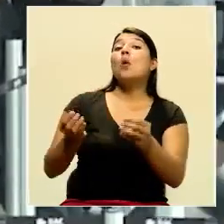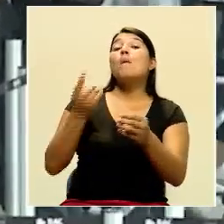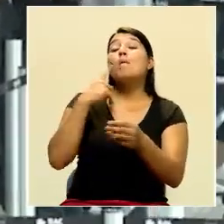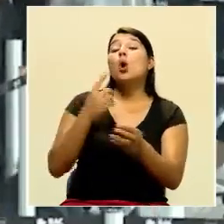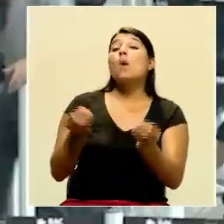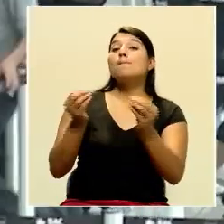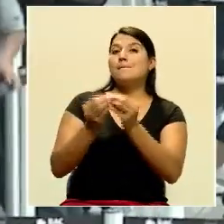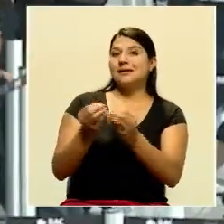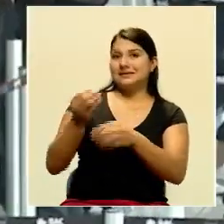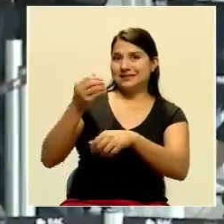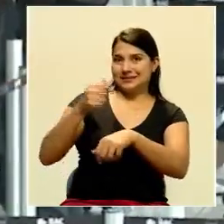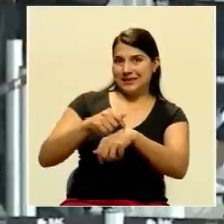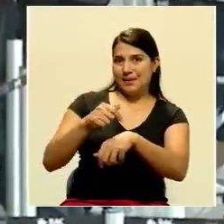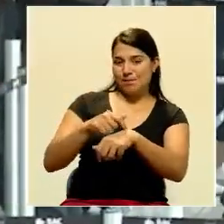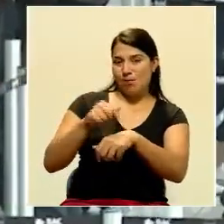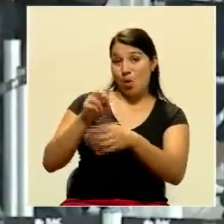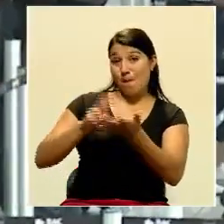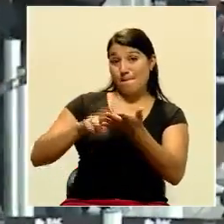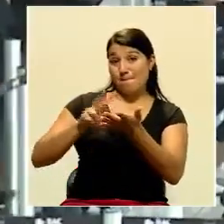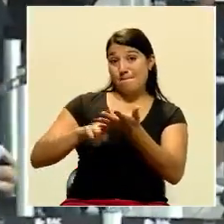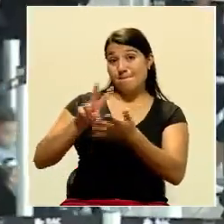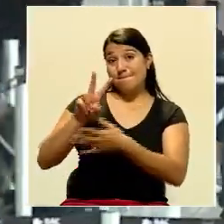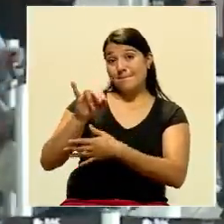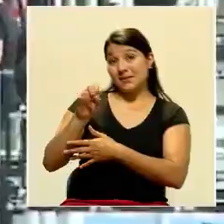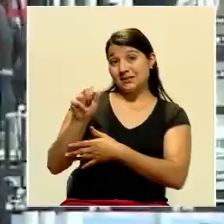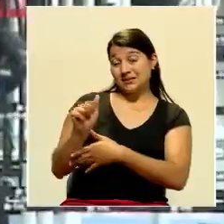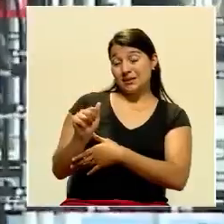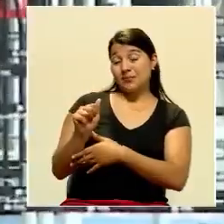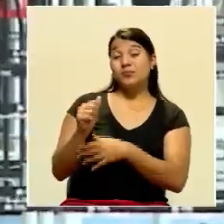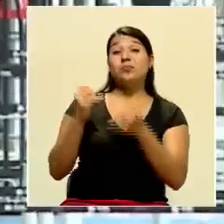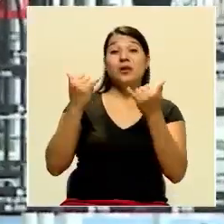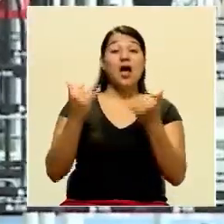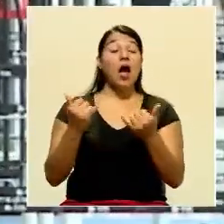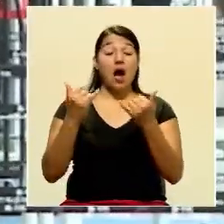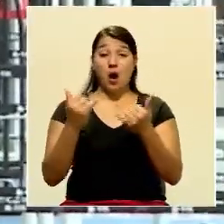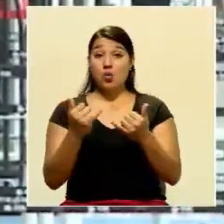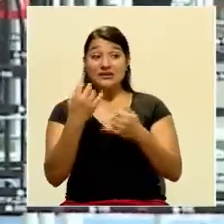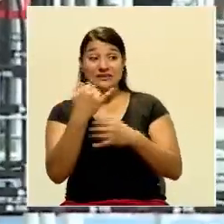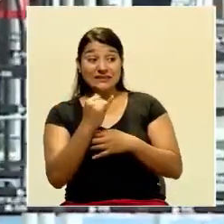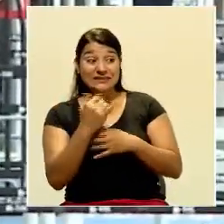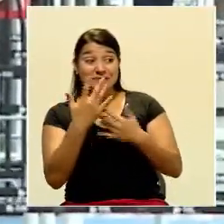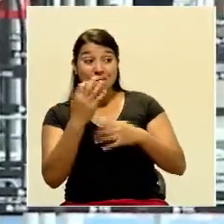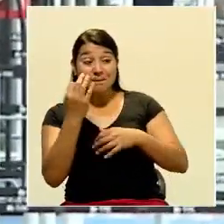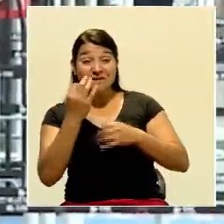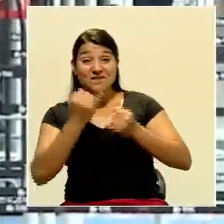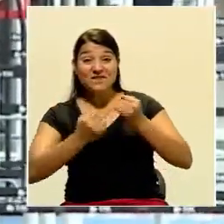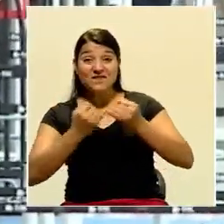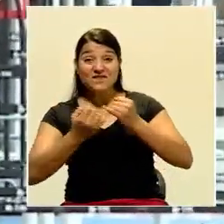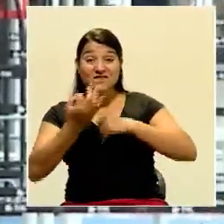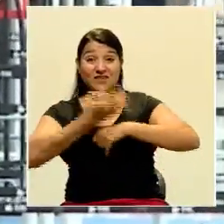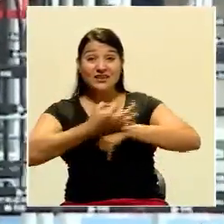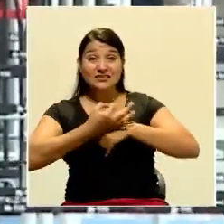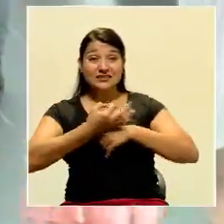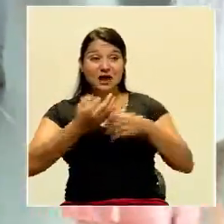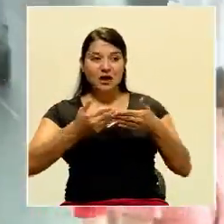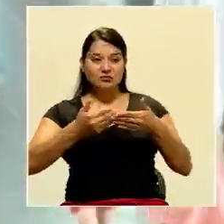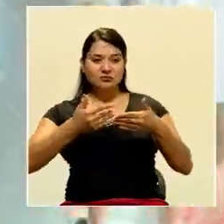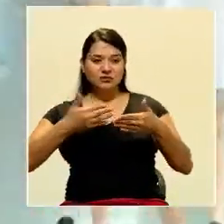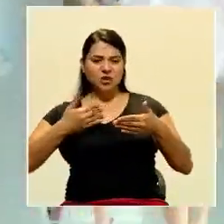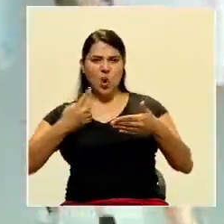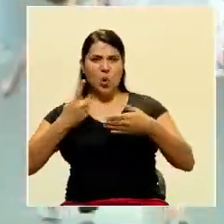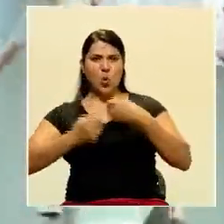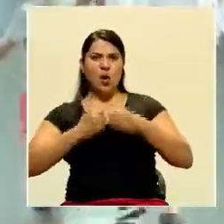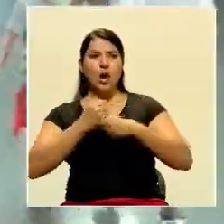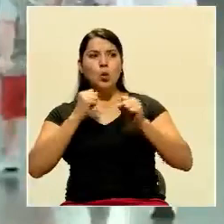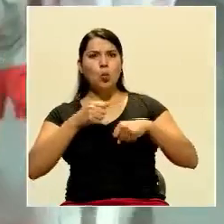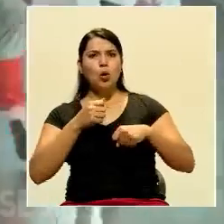Estados Unidos en nuestro país ahora clasifica a un solicitante de visa como elegible. Los requisitos para solicitar la visa